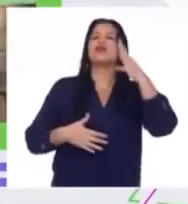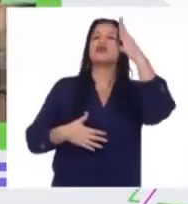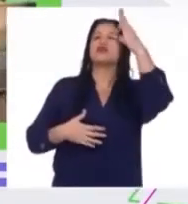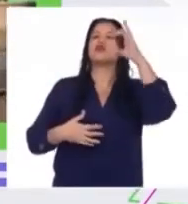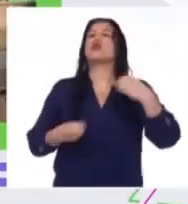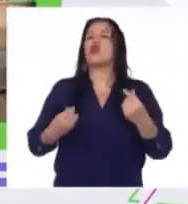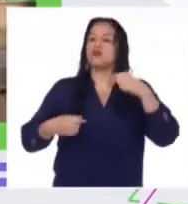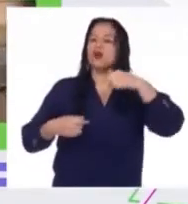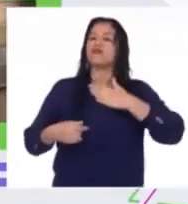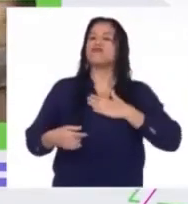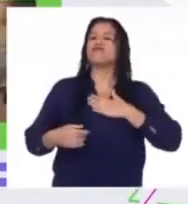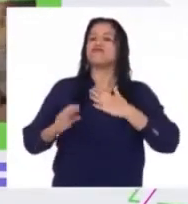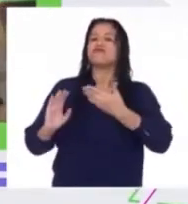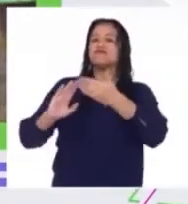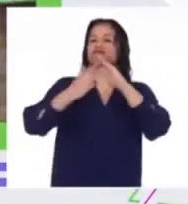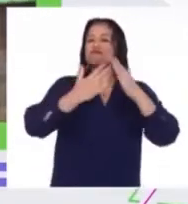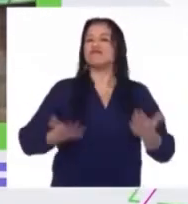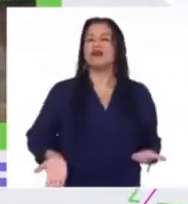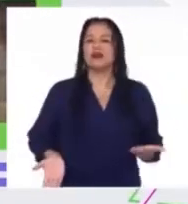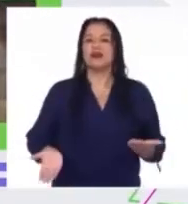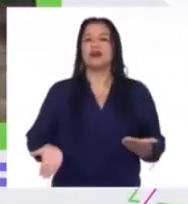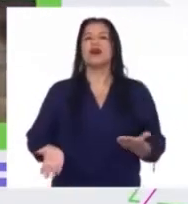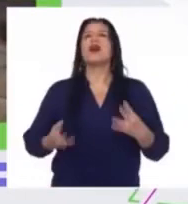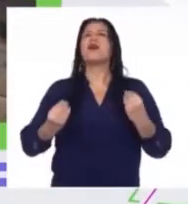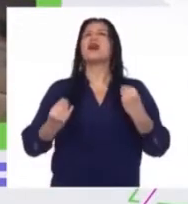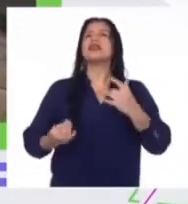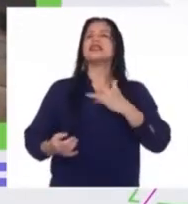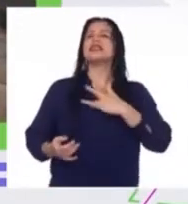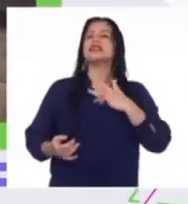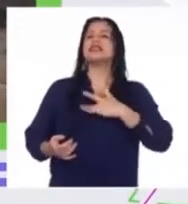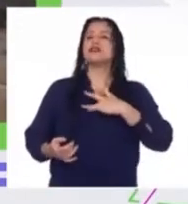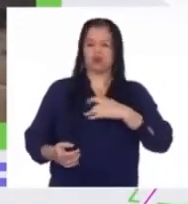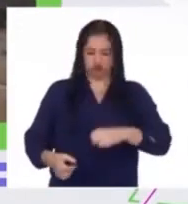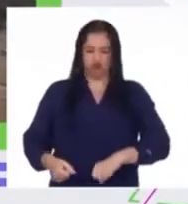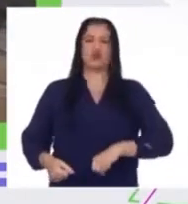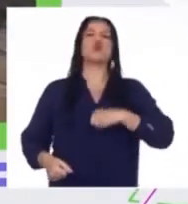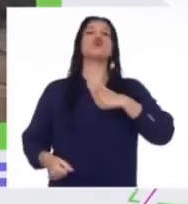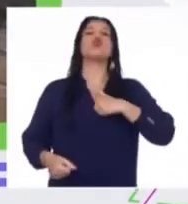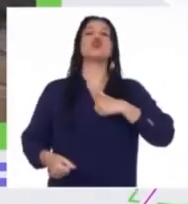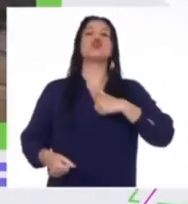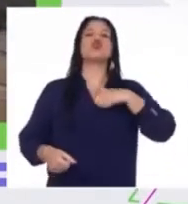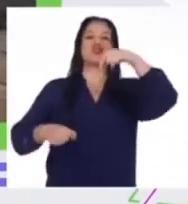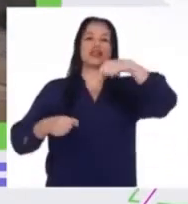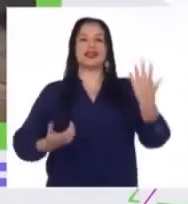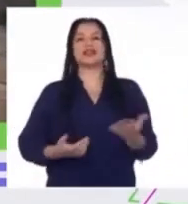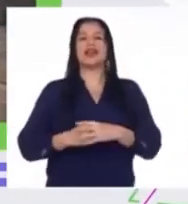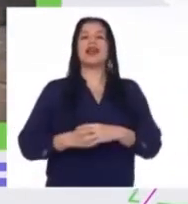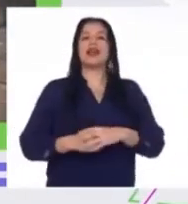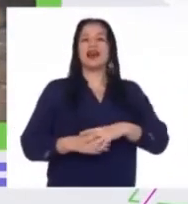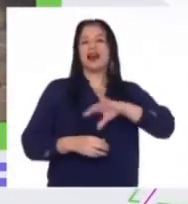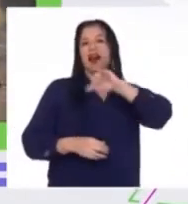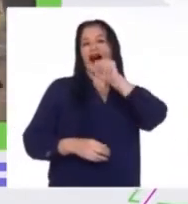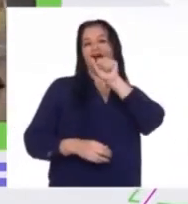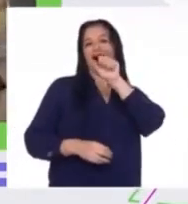ser nuestro pueblo. Y por qué nos sentimos orgullosos de ser perjapampinos, de ser huancablicanos,